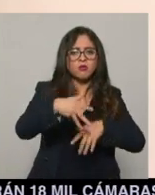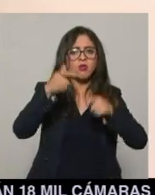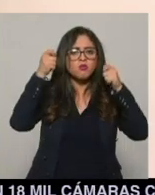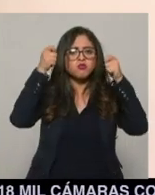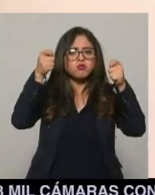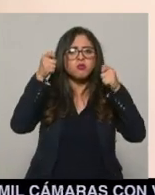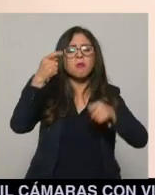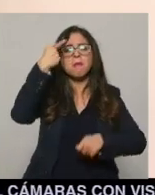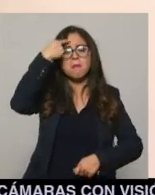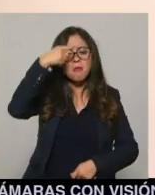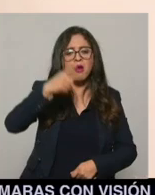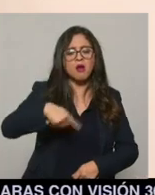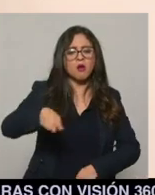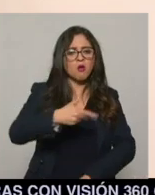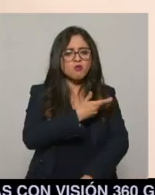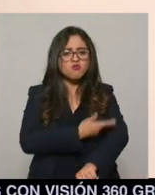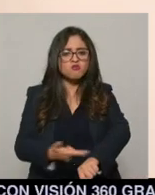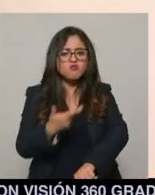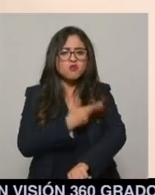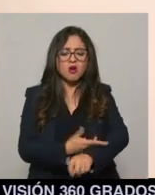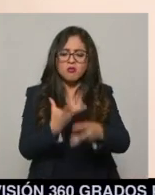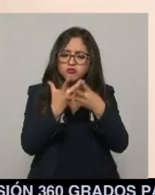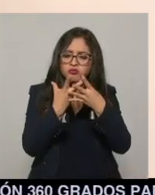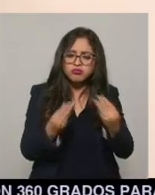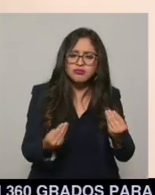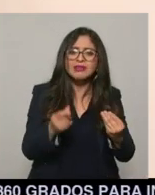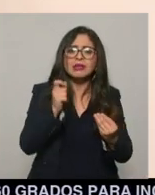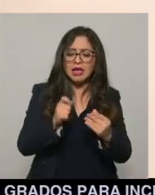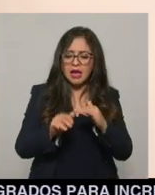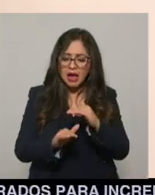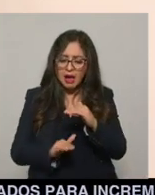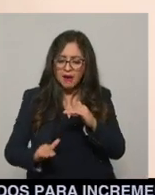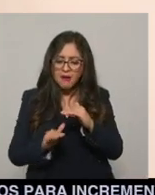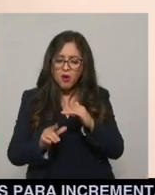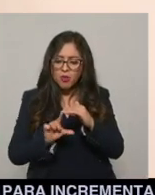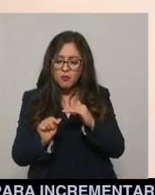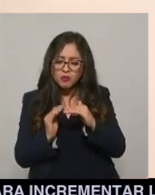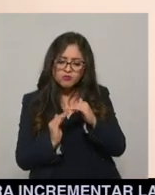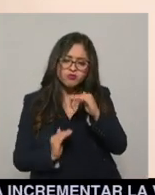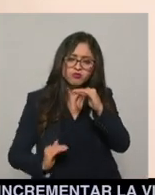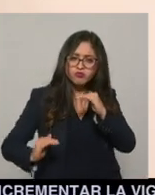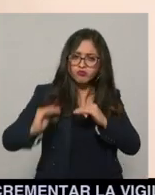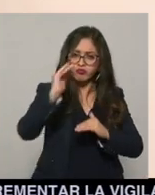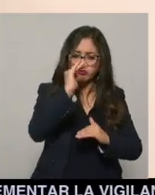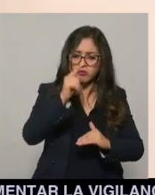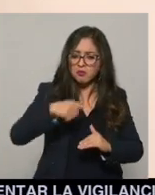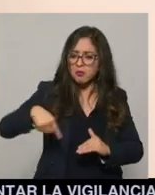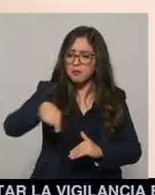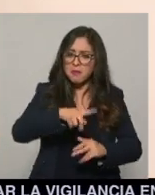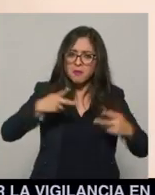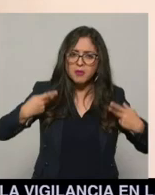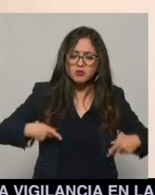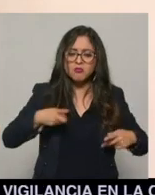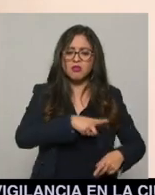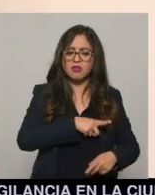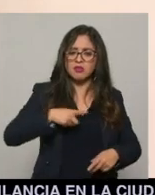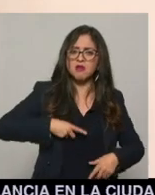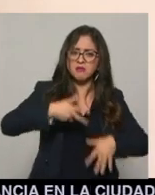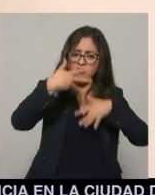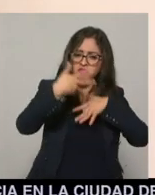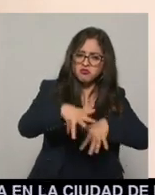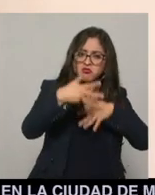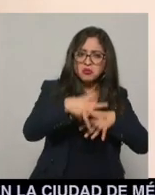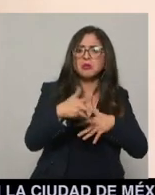haya soluciones de abajo hacia arriba. La base social de este país tiene que movilizarse. Qué bueno que se